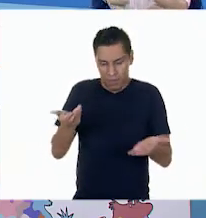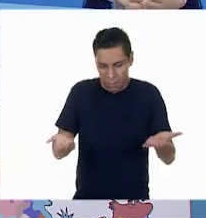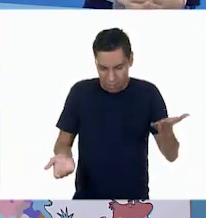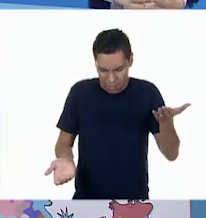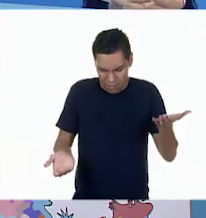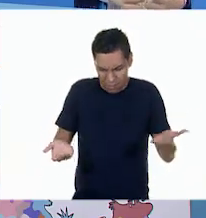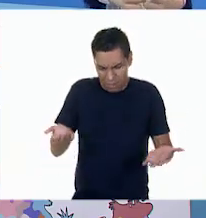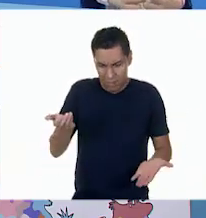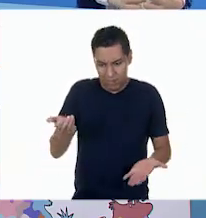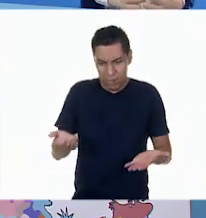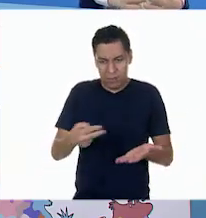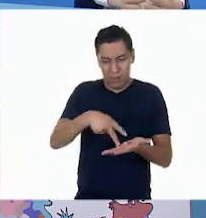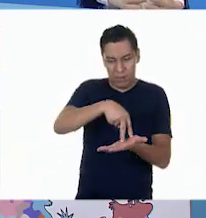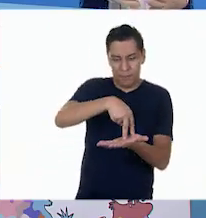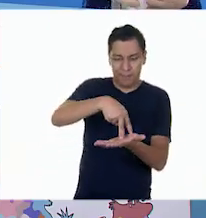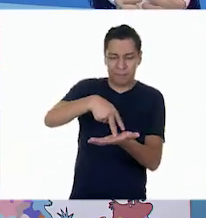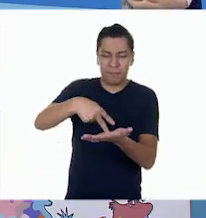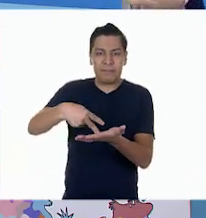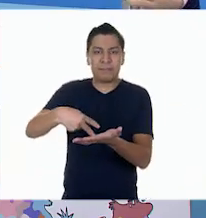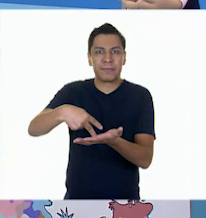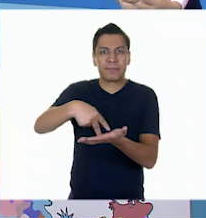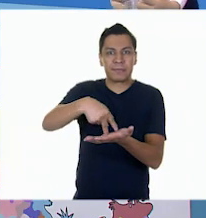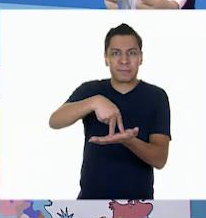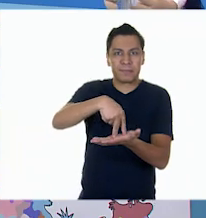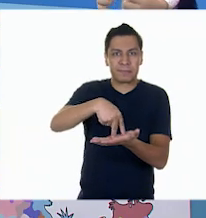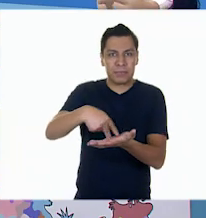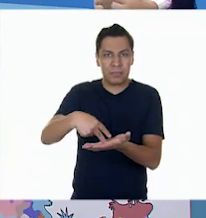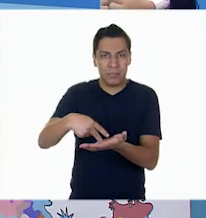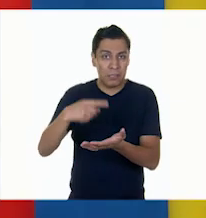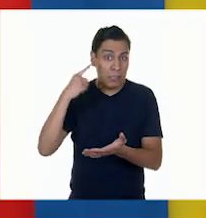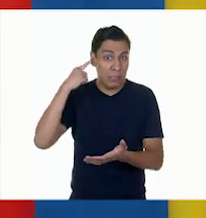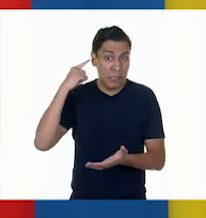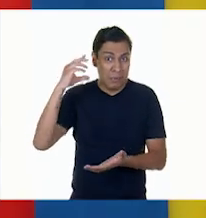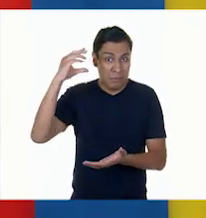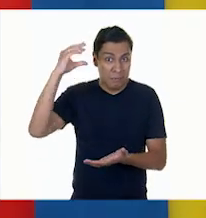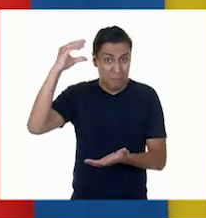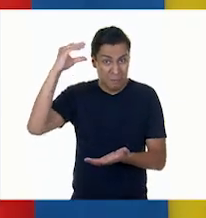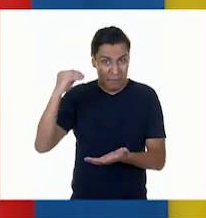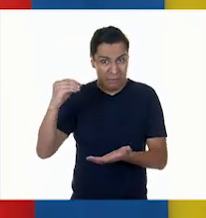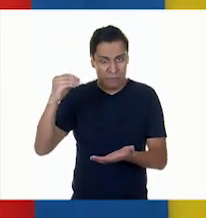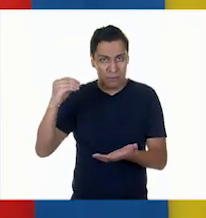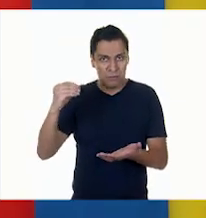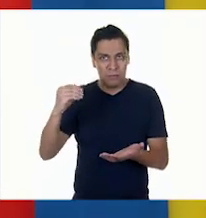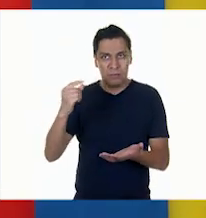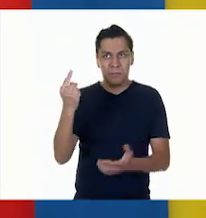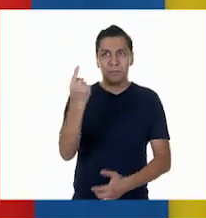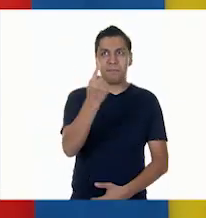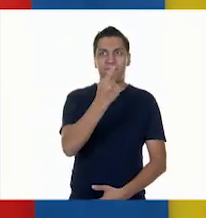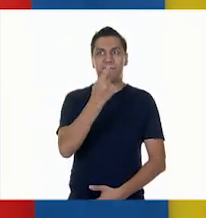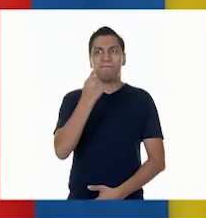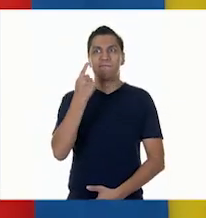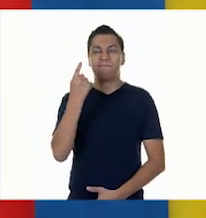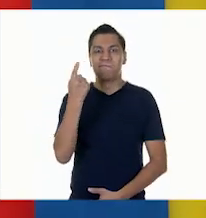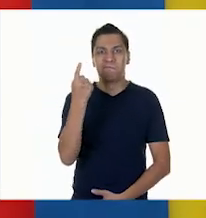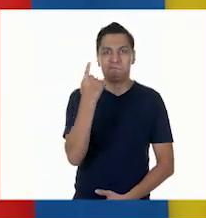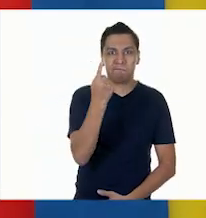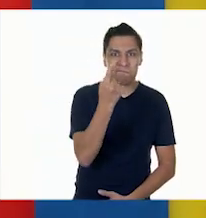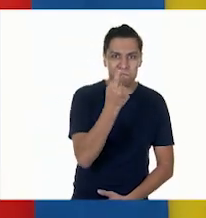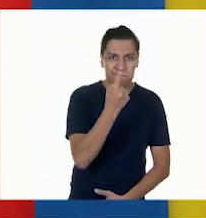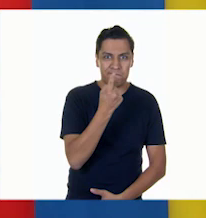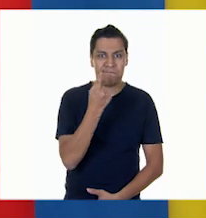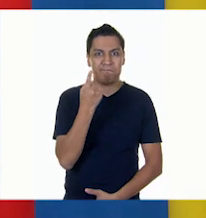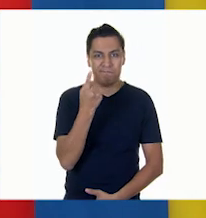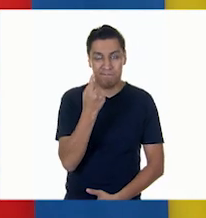¡Qué sofisticadísimo es nuestro oído, maestra! Así es. Sí. La doctora Pineda nos explicó muy bien. Ahora